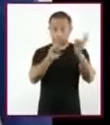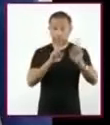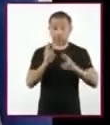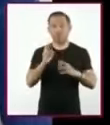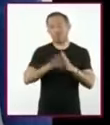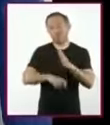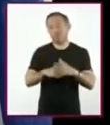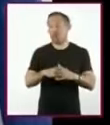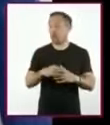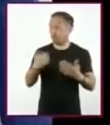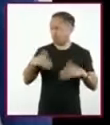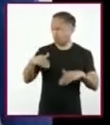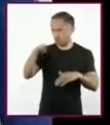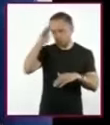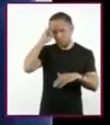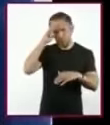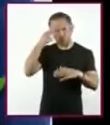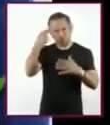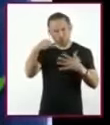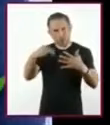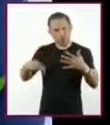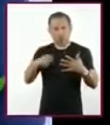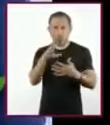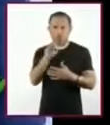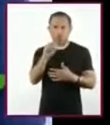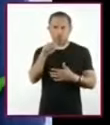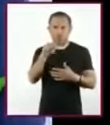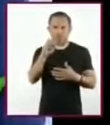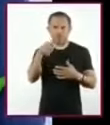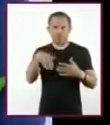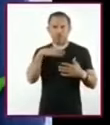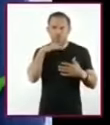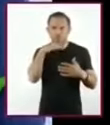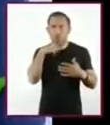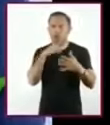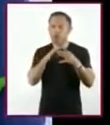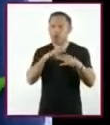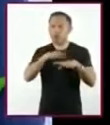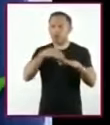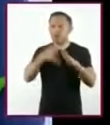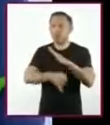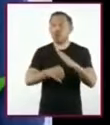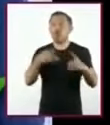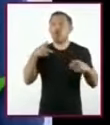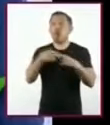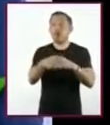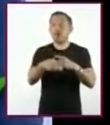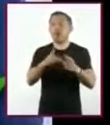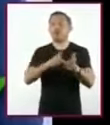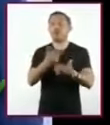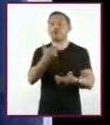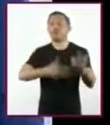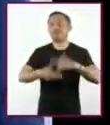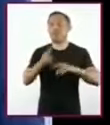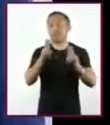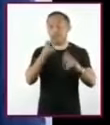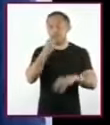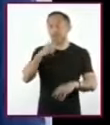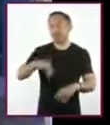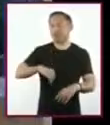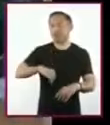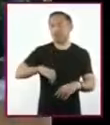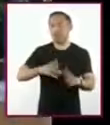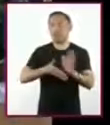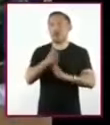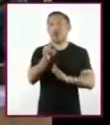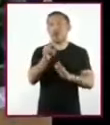de la contaminación. Nada más vamos a hacer un pequeño corte y regresamos para seguir platicando del tema tan interesante. Ahora volvemos.